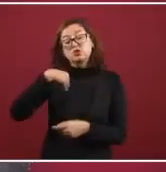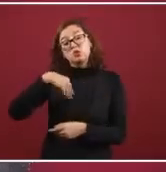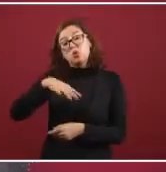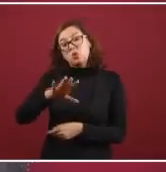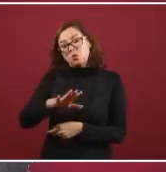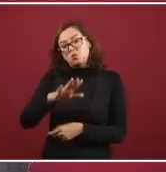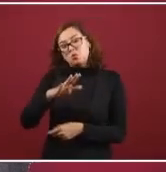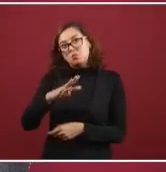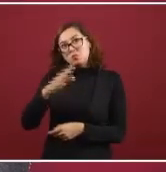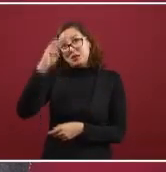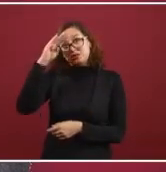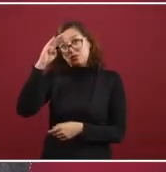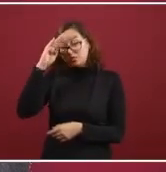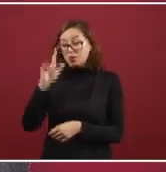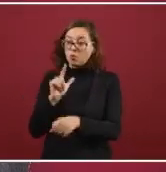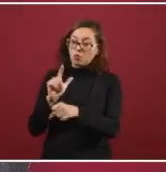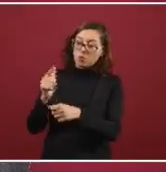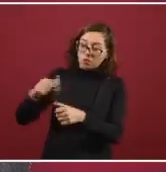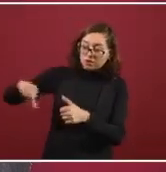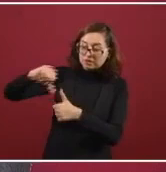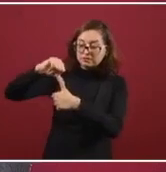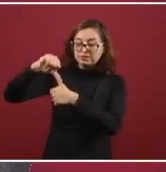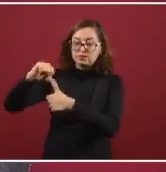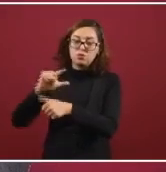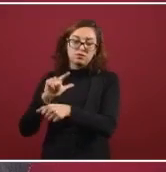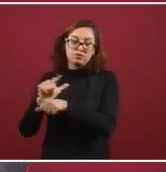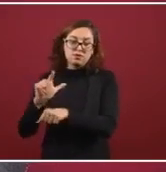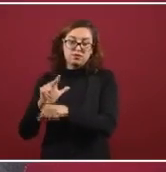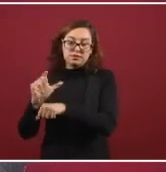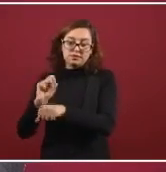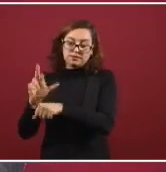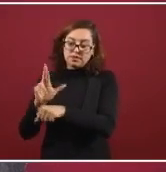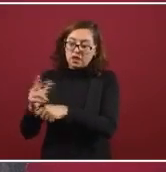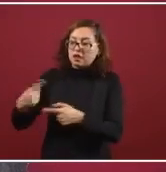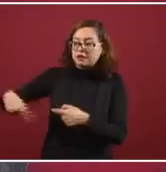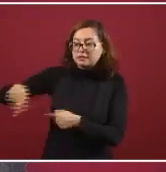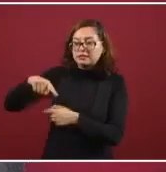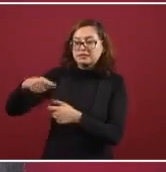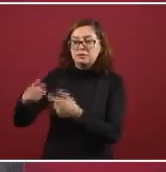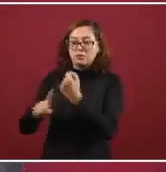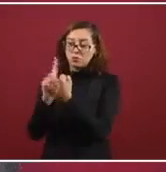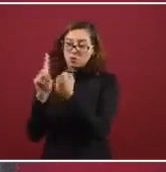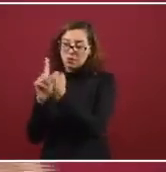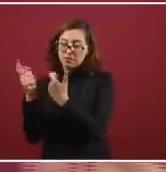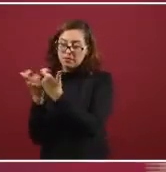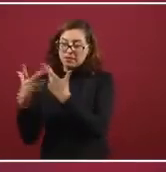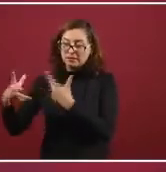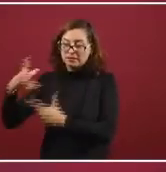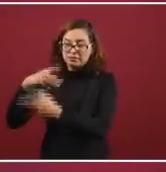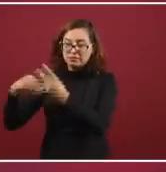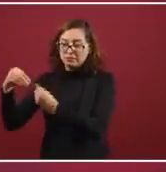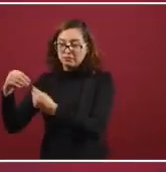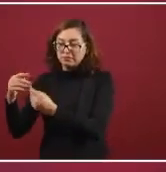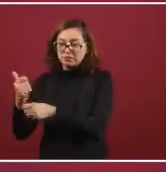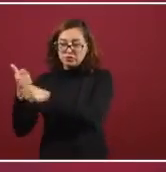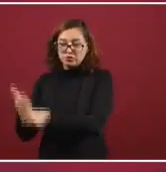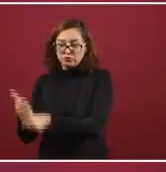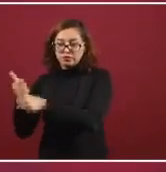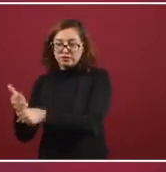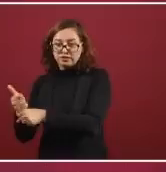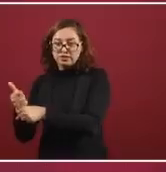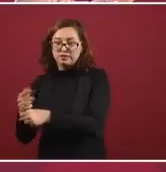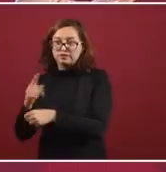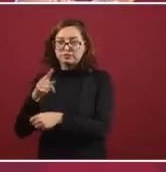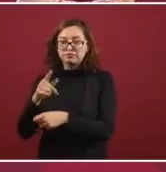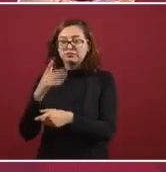sus dificultades económicas y sociales no son las que estamos viviendo o las que está viviendo la Unión